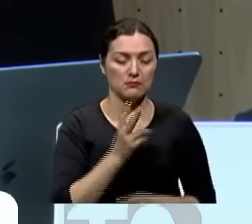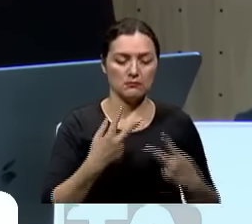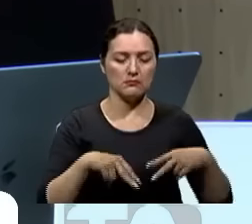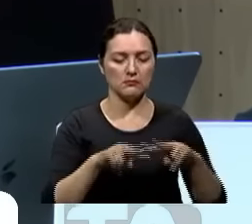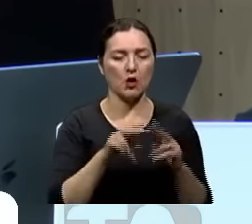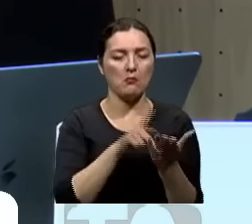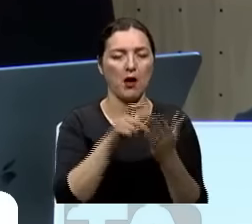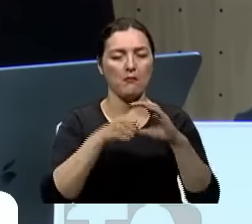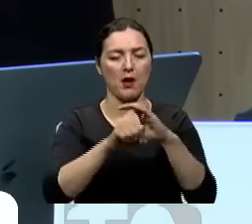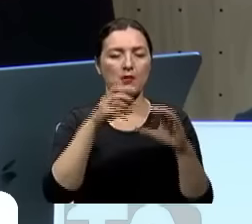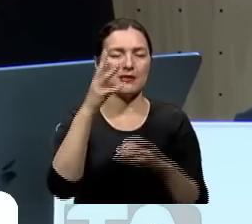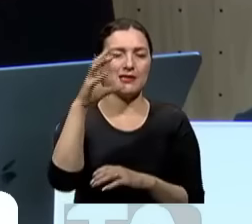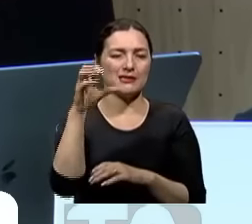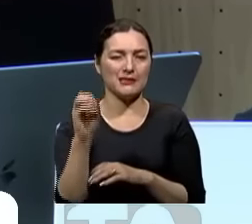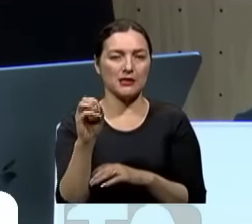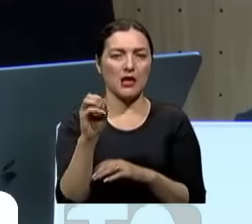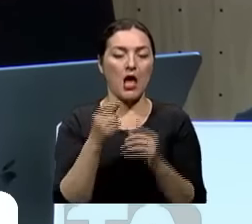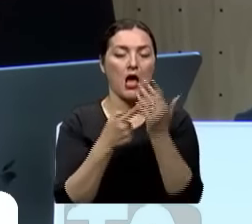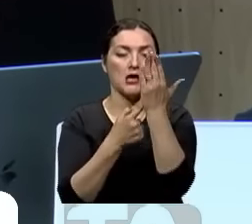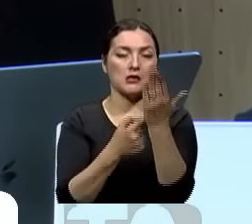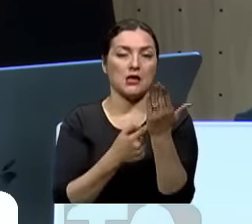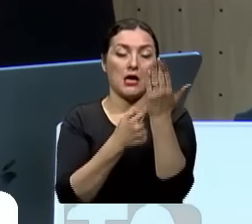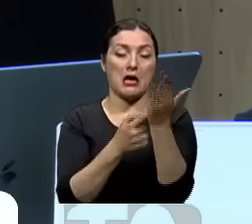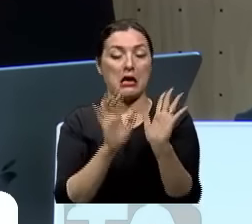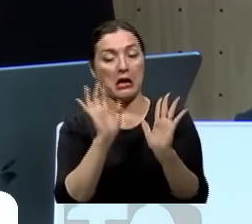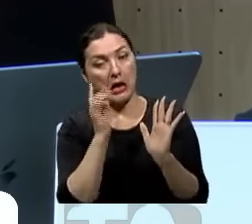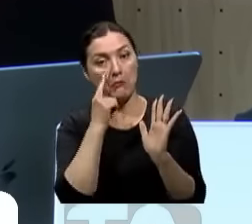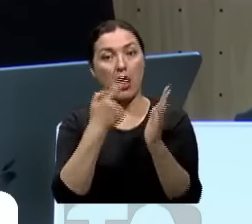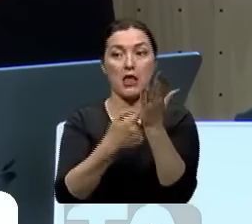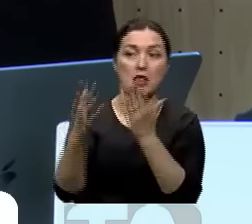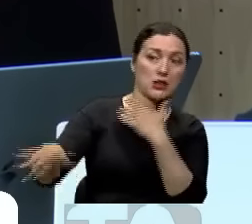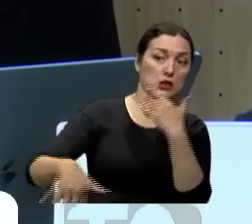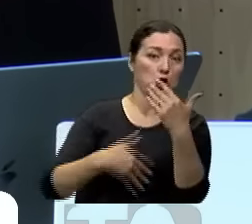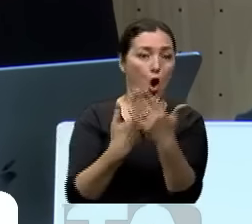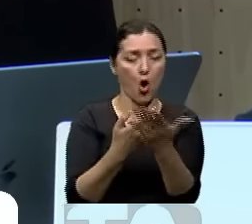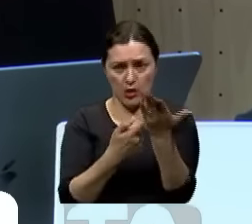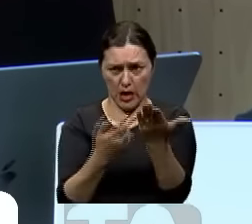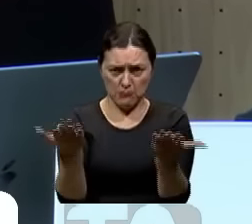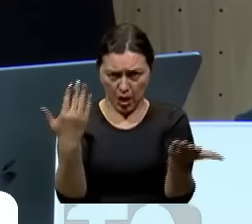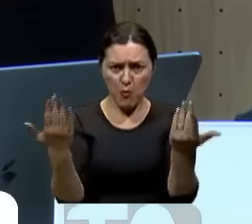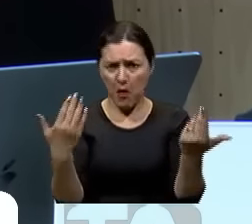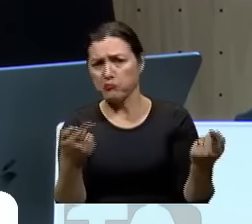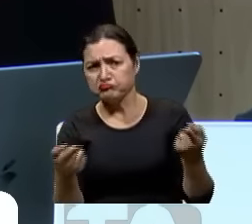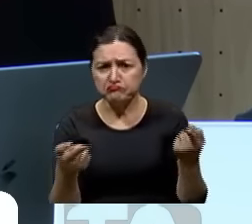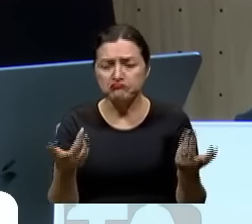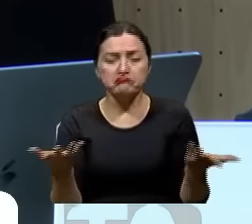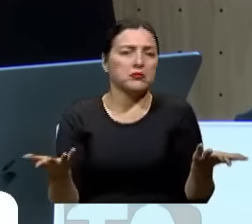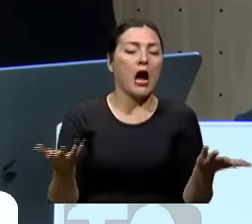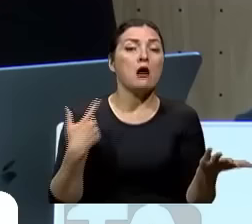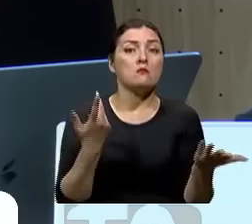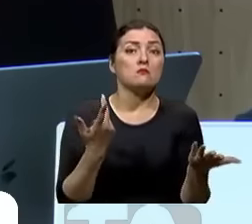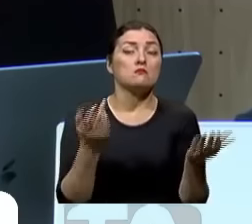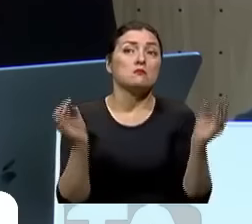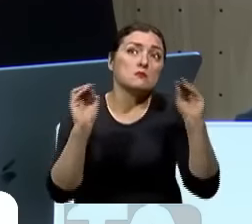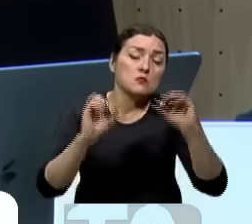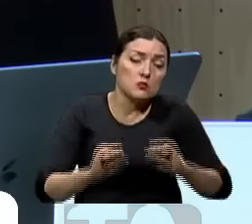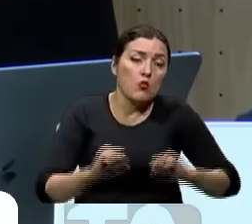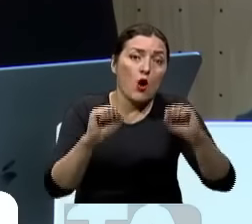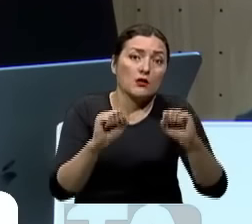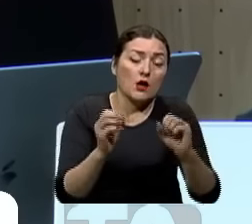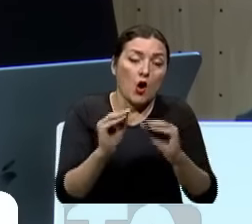o no, discutamos, porque en algunos casos, ¿sí?, esa integración nos podría llevar también a aumentar los niveles